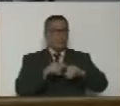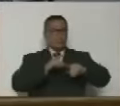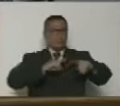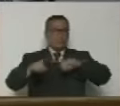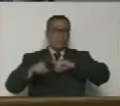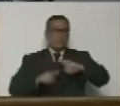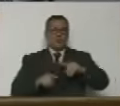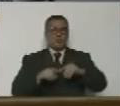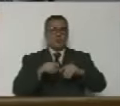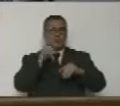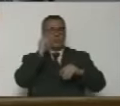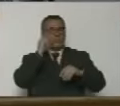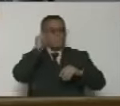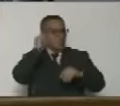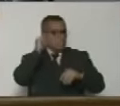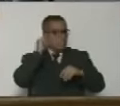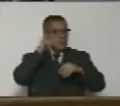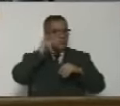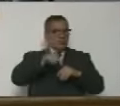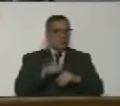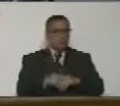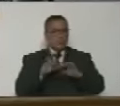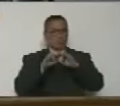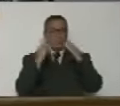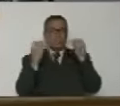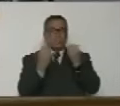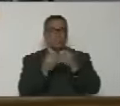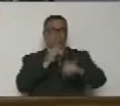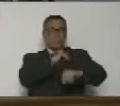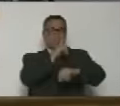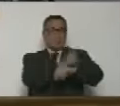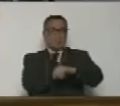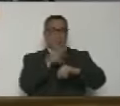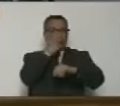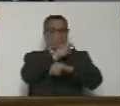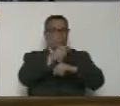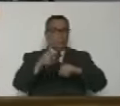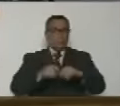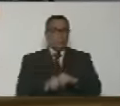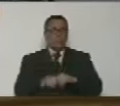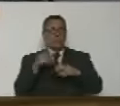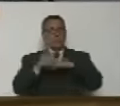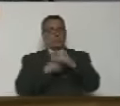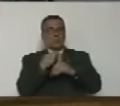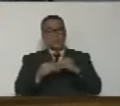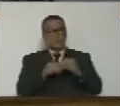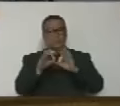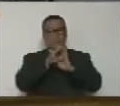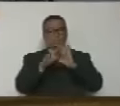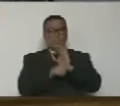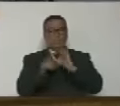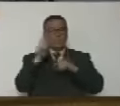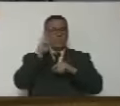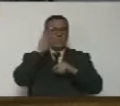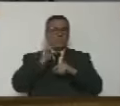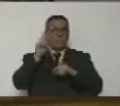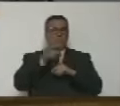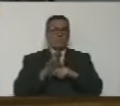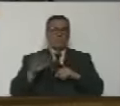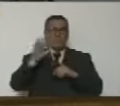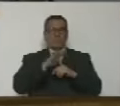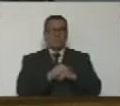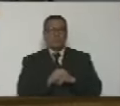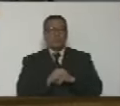mandatos de las ciudadanas, ciudadanos y de las organizaciones del poder popular, de acuerdo a lo establecido en la Constitución de la República Bolivariana